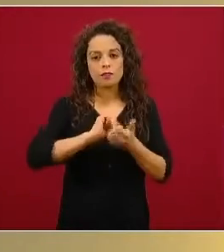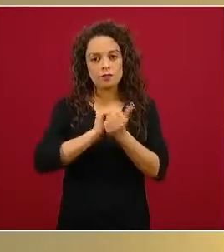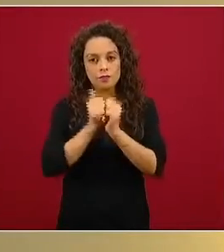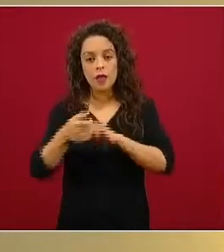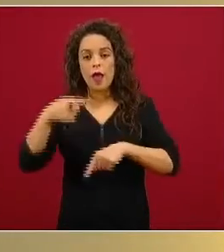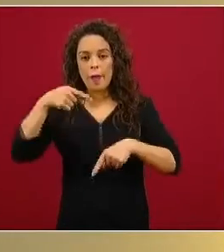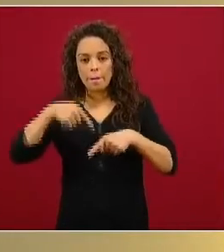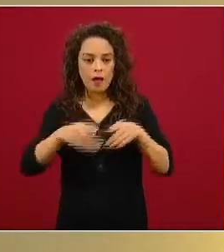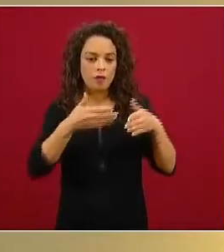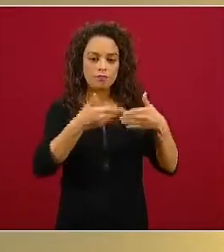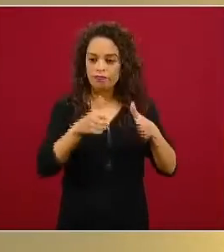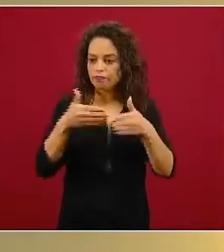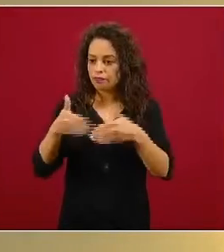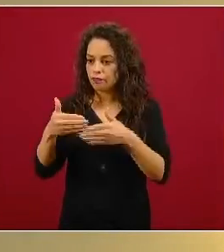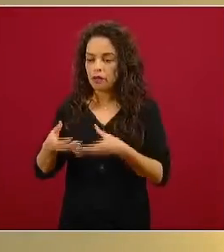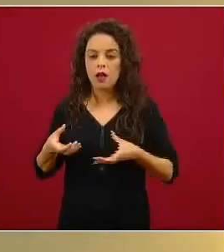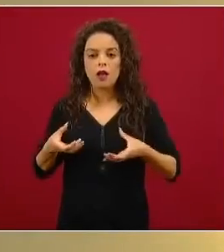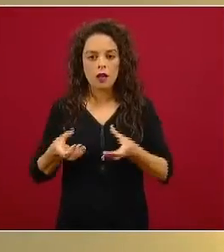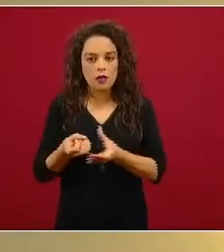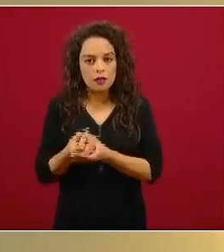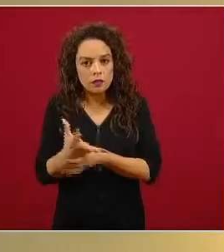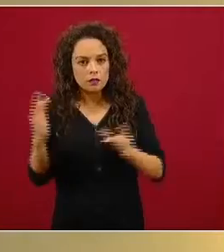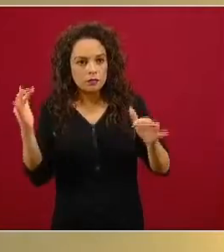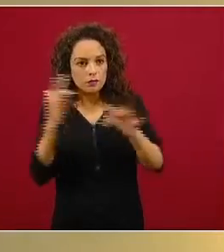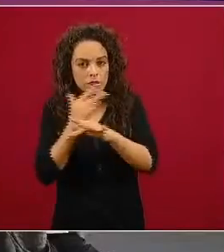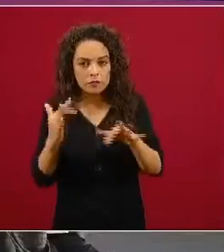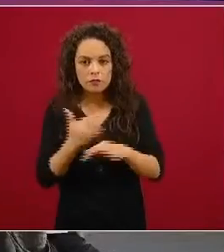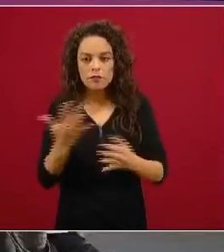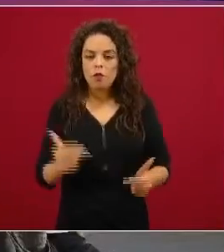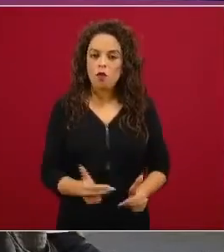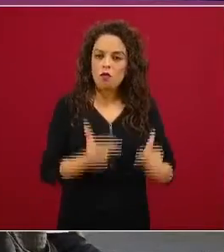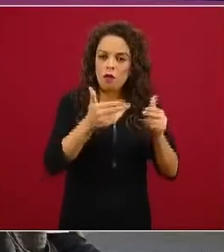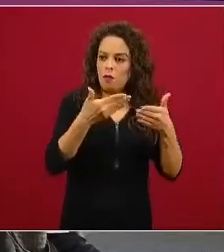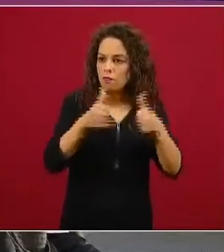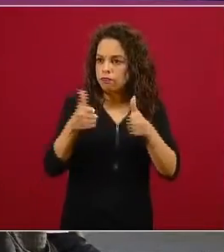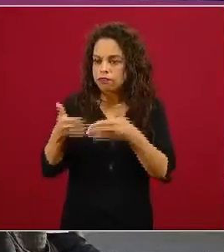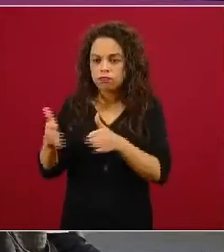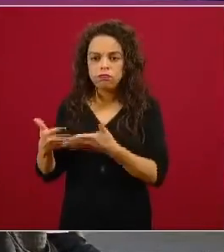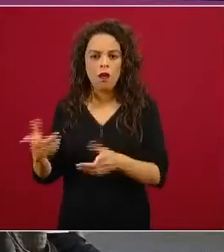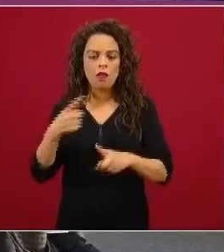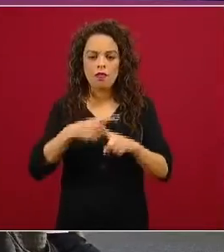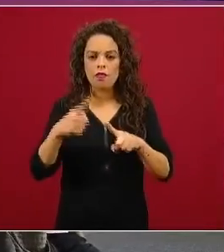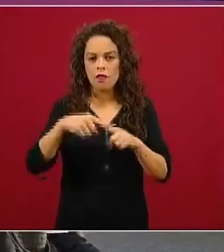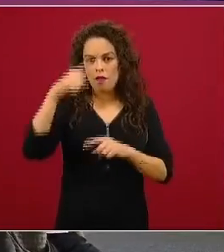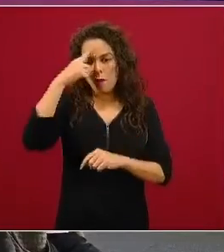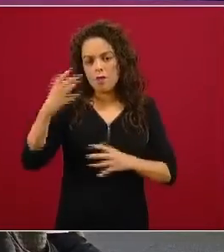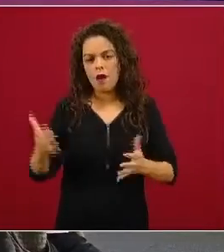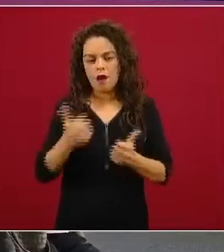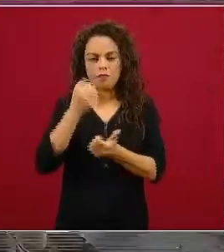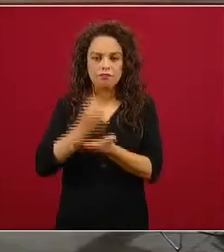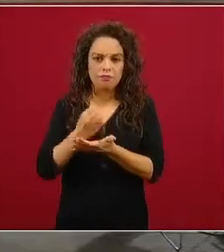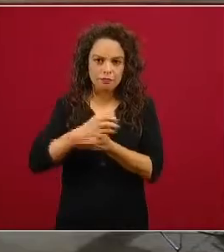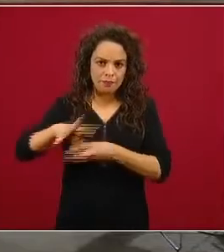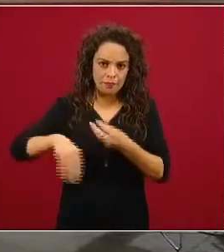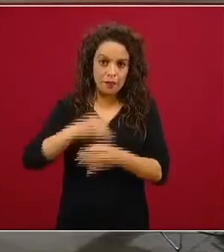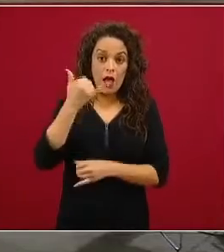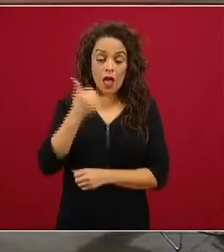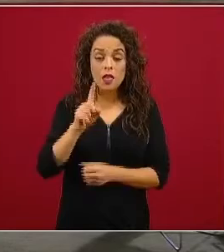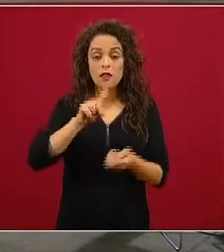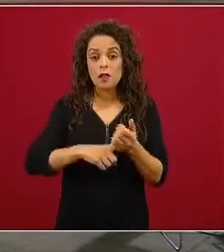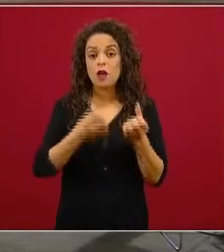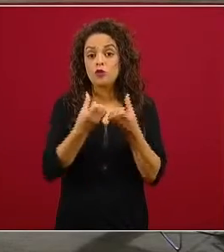que nadie pierda de vista en qué consiste. La nueva normalidad es este tránsito de pasar del periodo de